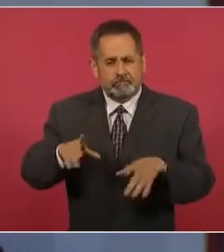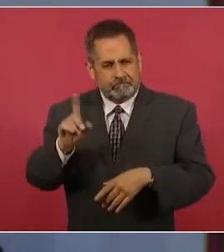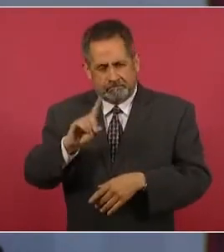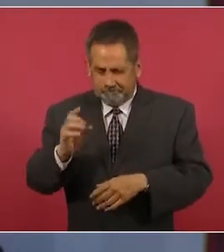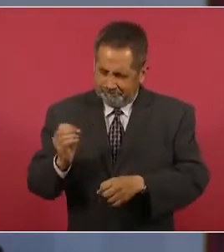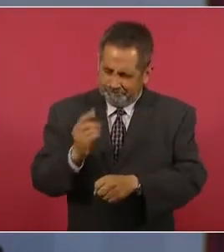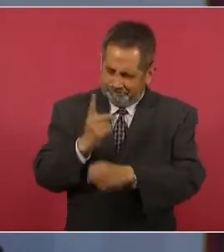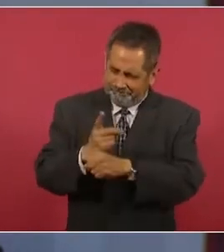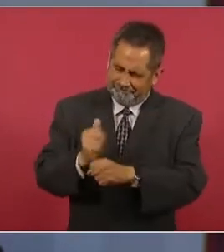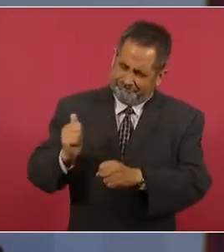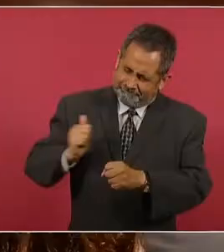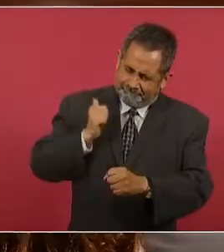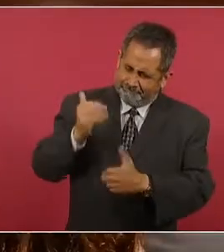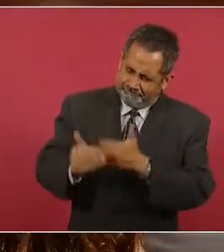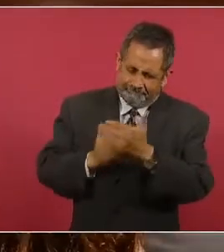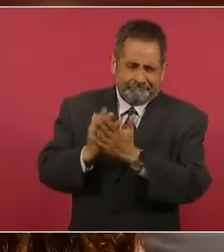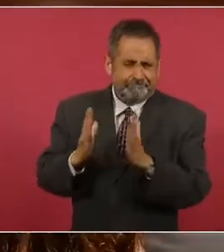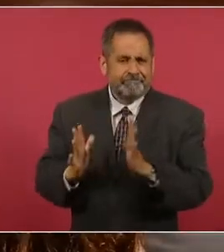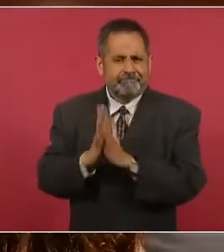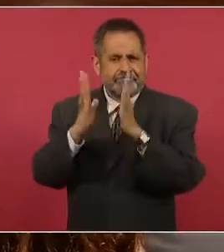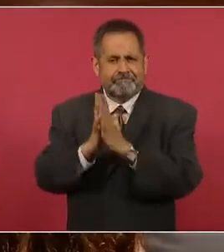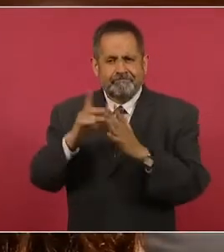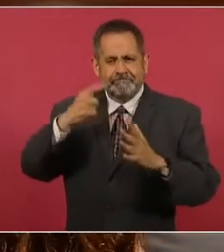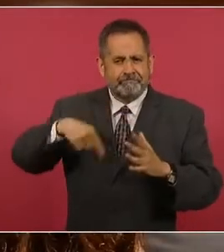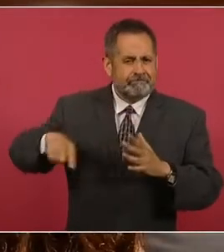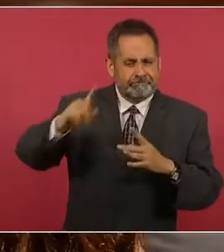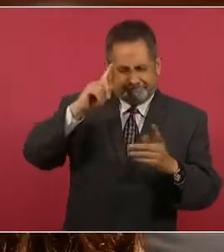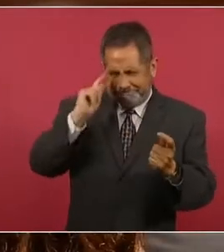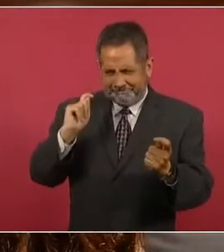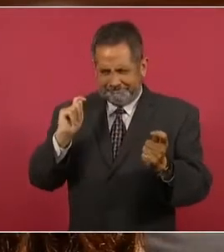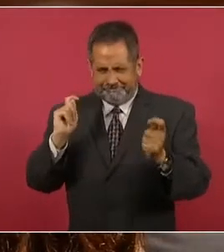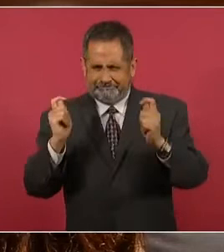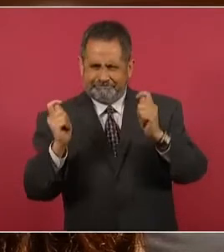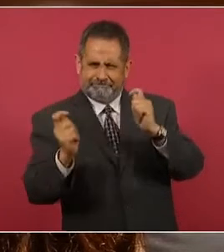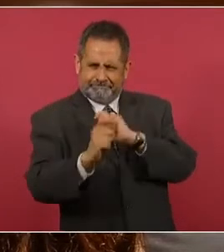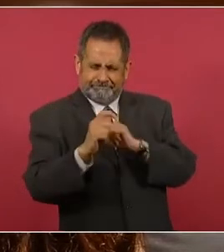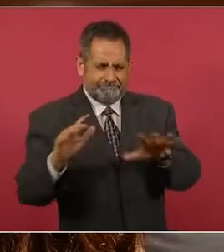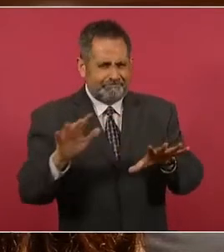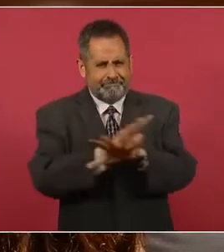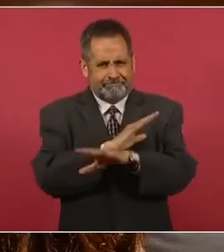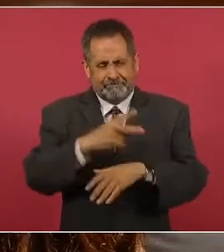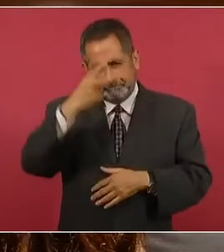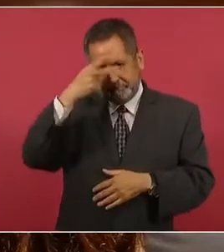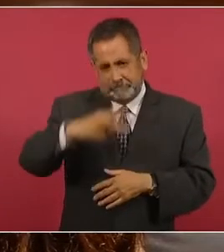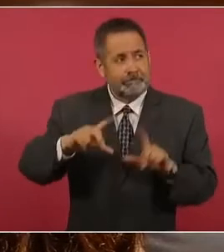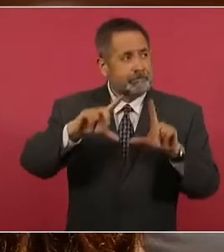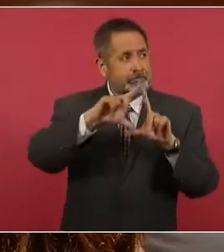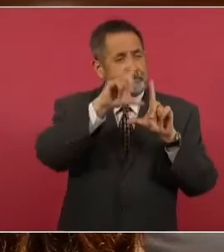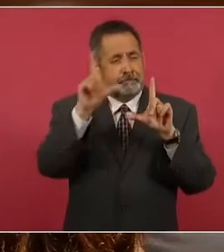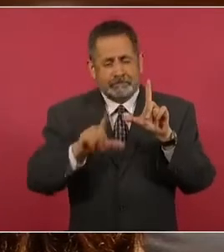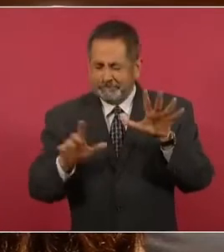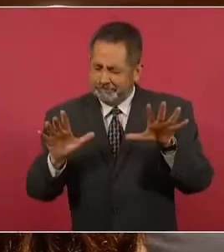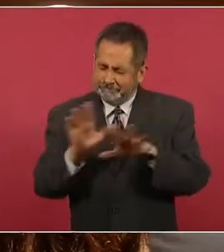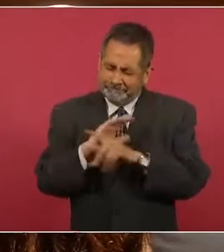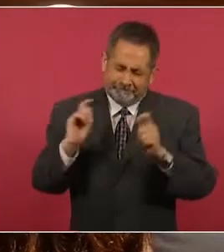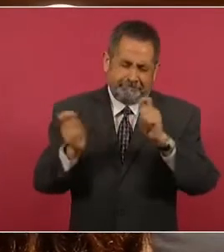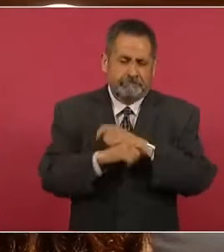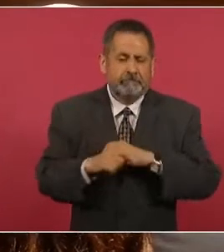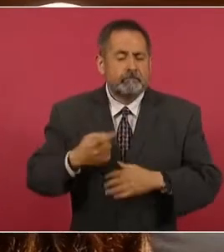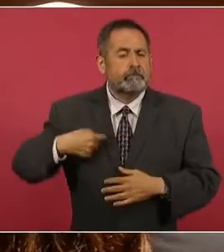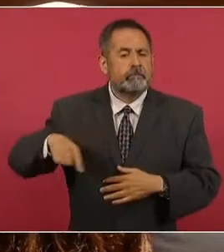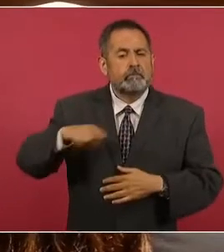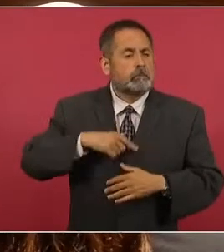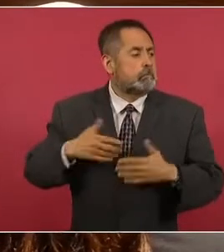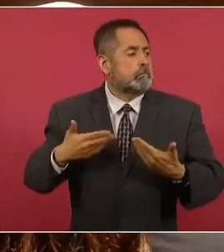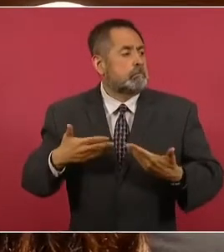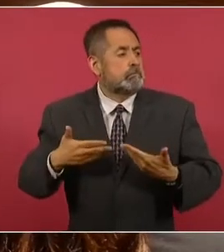oportunidad de participar en la transformación de nuestro querido México. No relajar